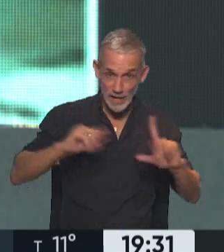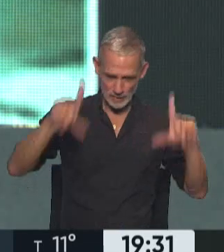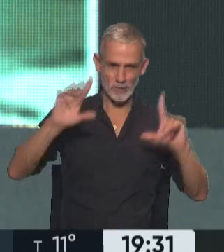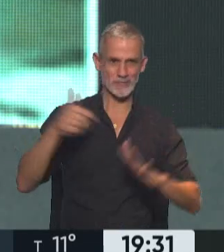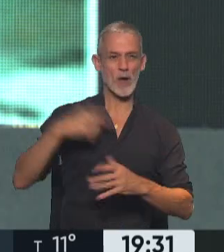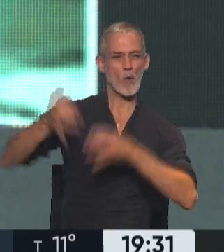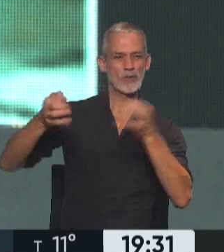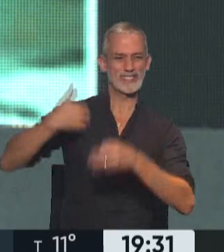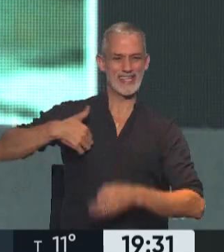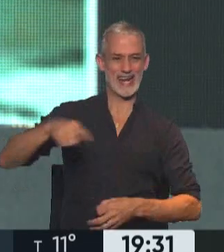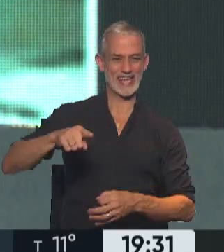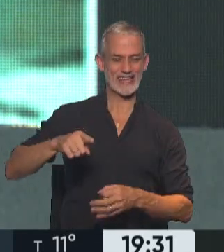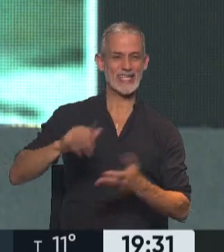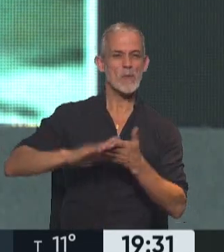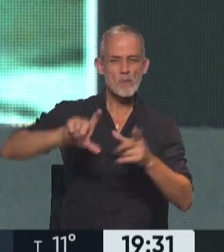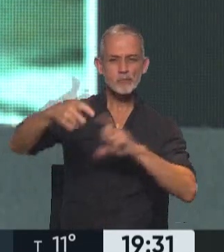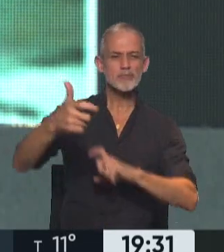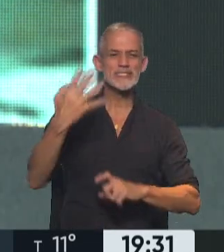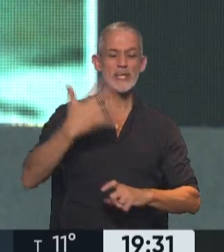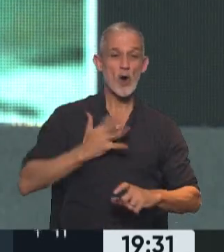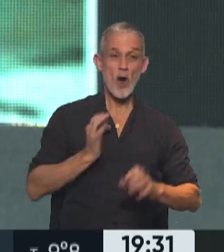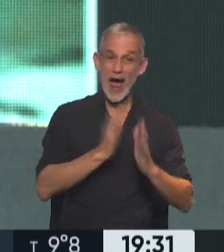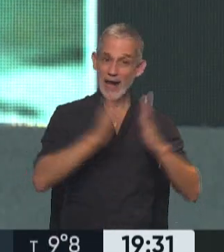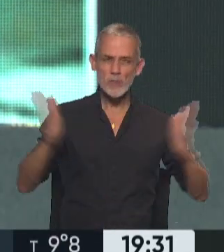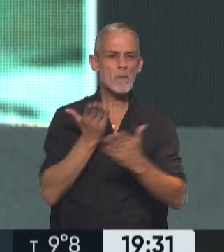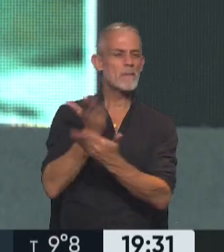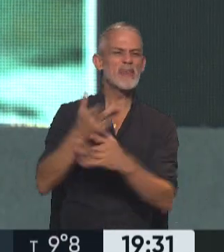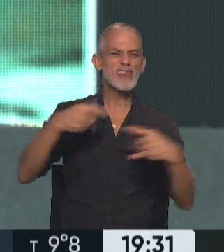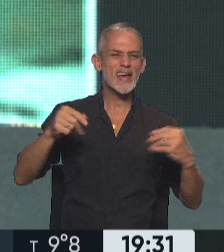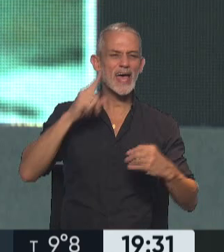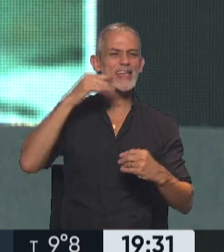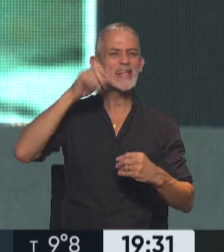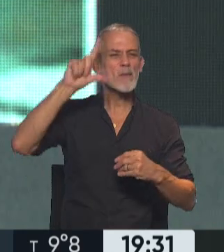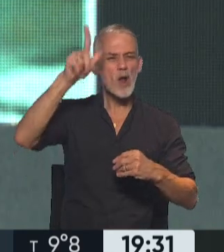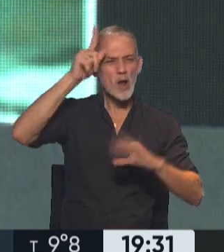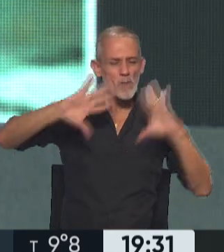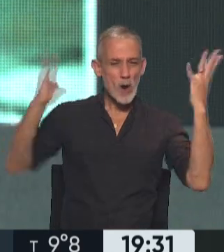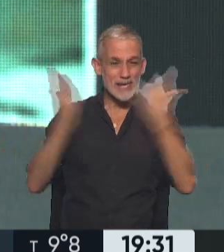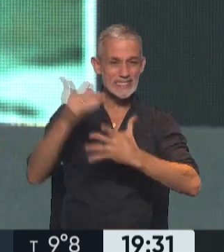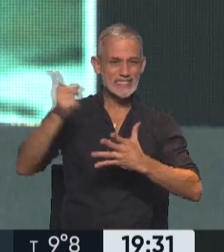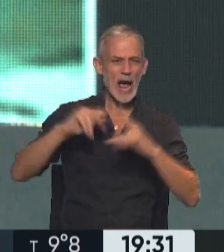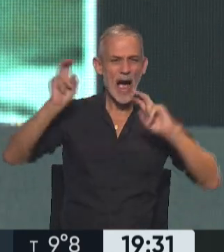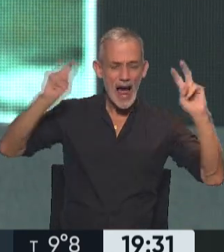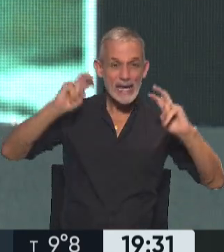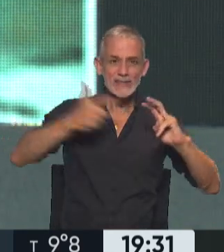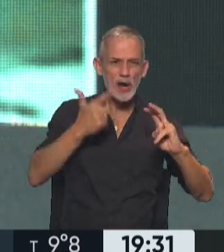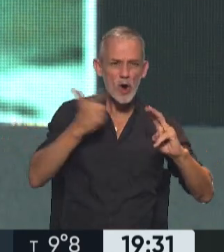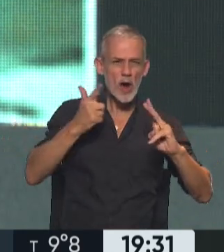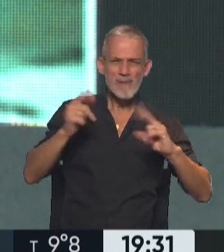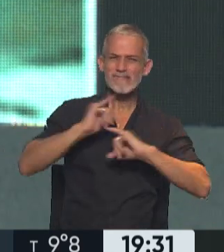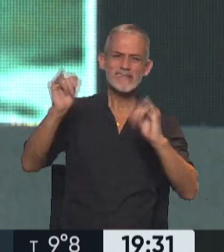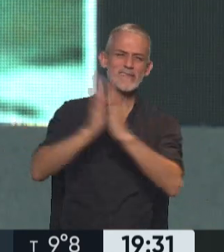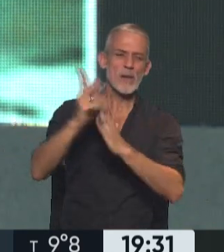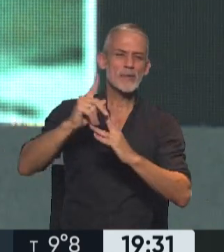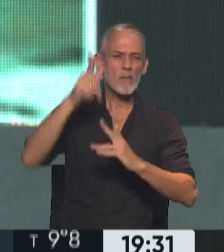La justicia argentina renovó por otros 5 años el pedido a Interpol de las alertas rojas